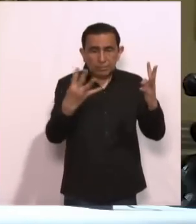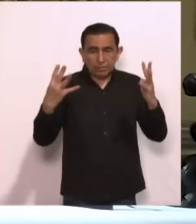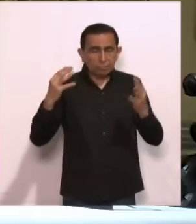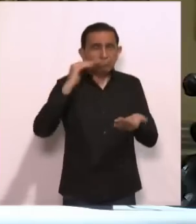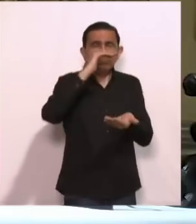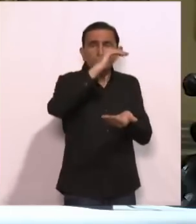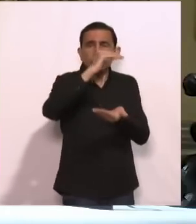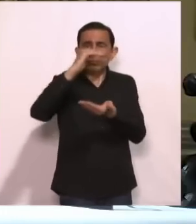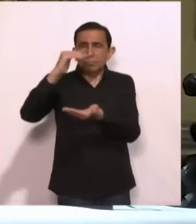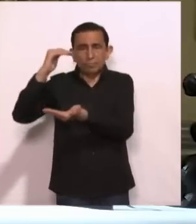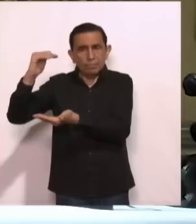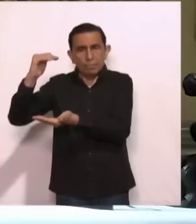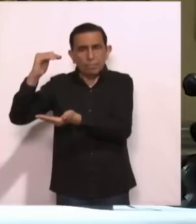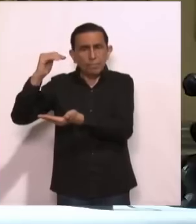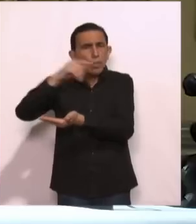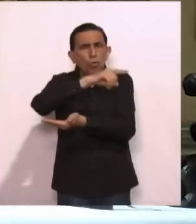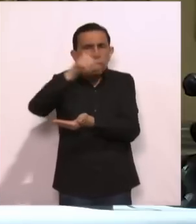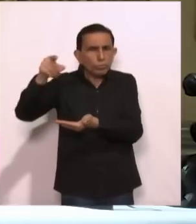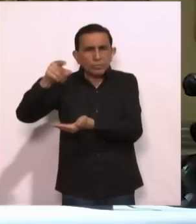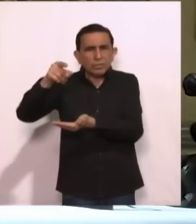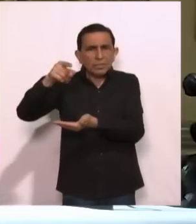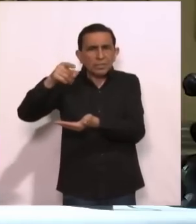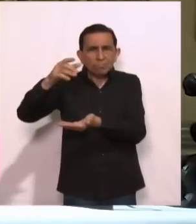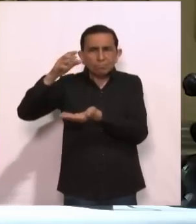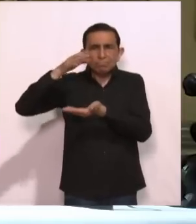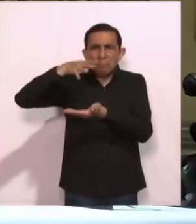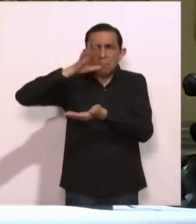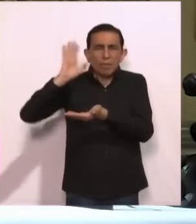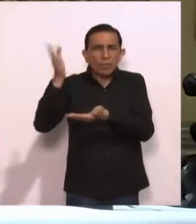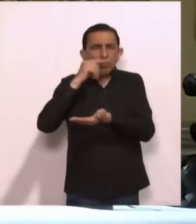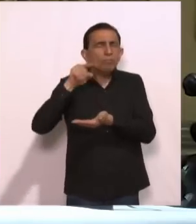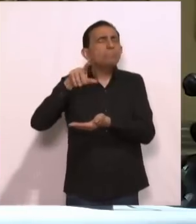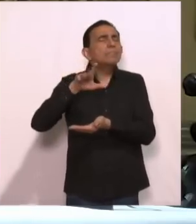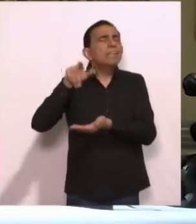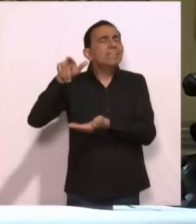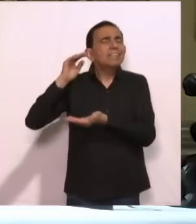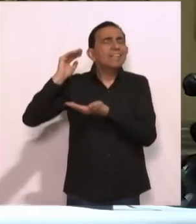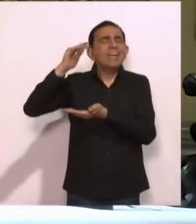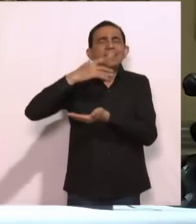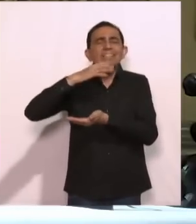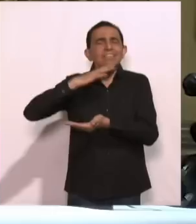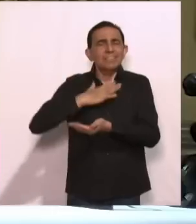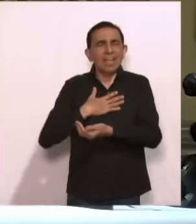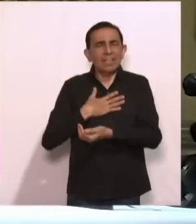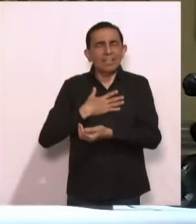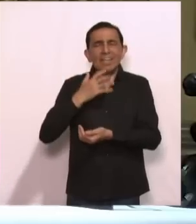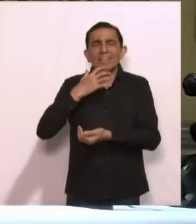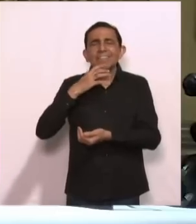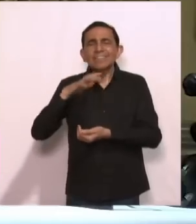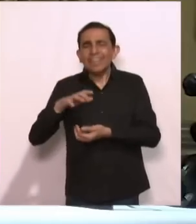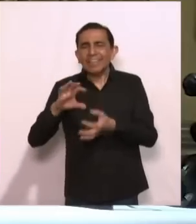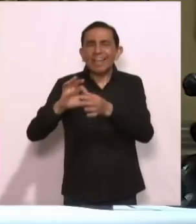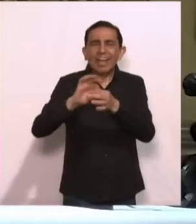discípulos diciendo: tomen y beban todos de él, porque este es el cáliz de mi sangre, sangre de